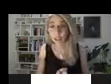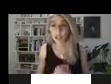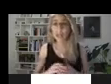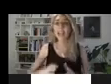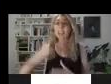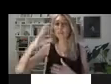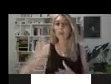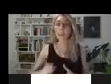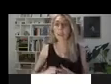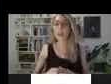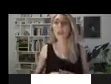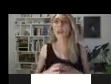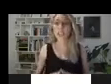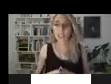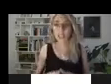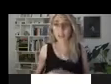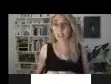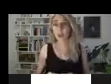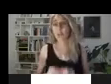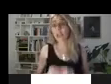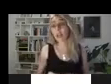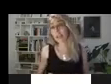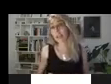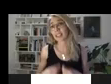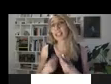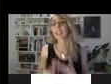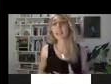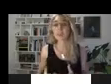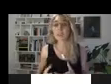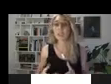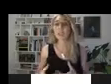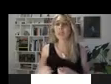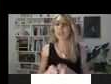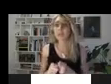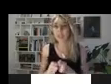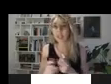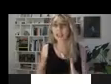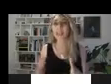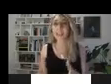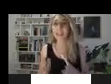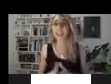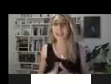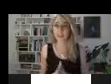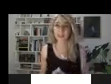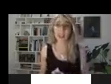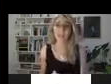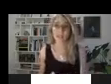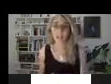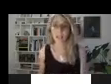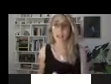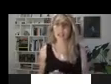el martillo, es el momento donde ese precio finalmente se hace público y permite